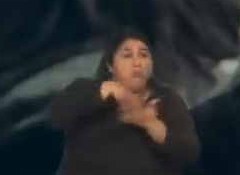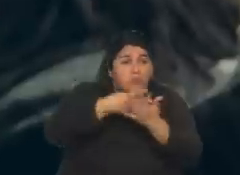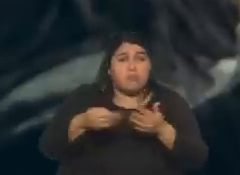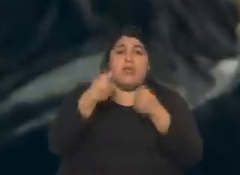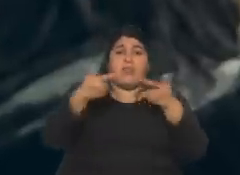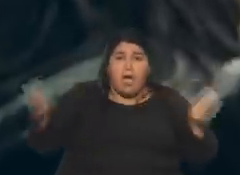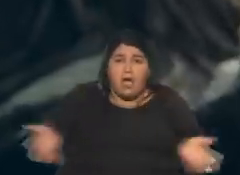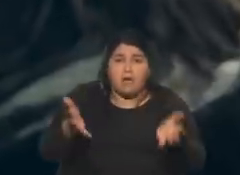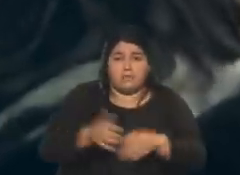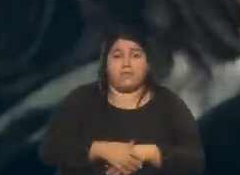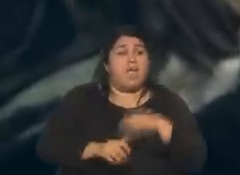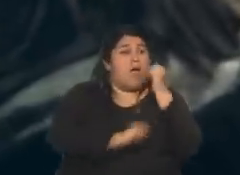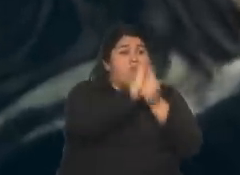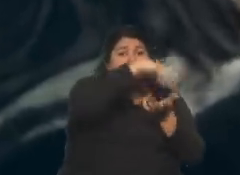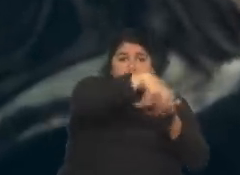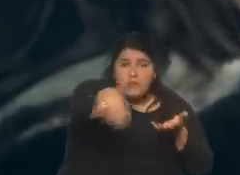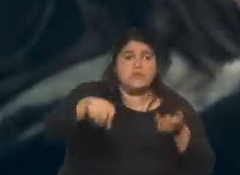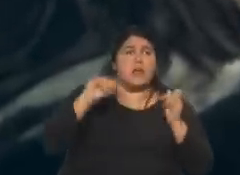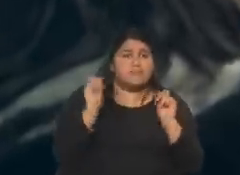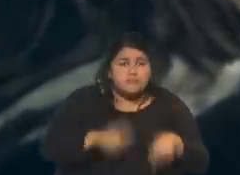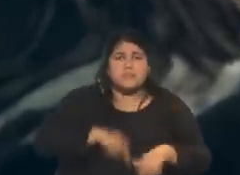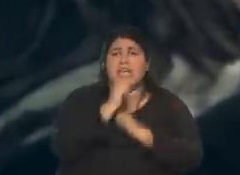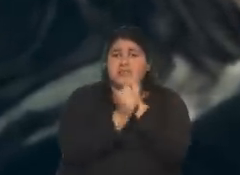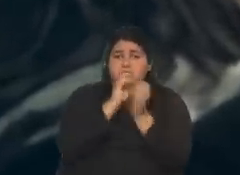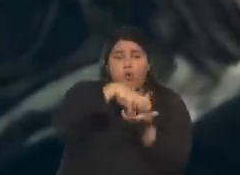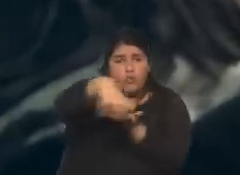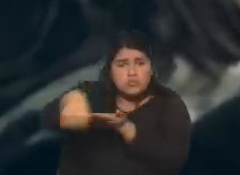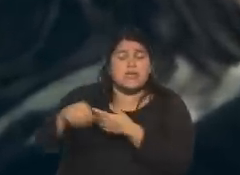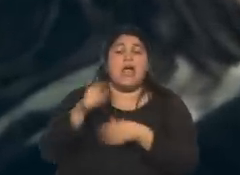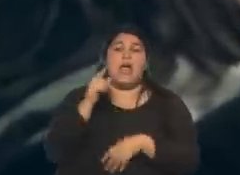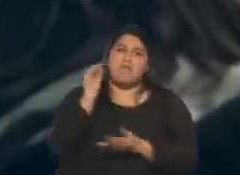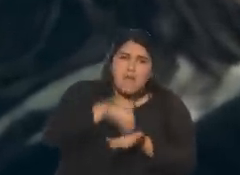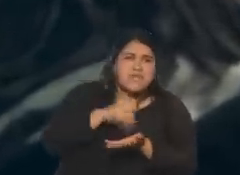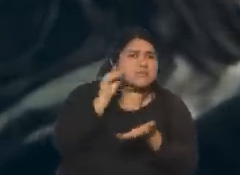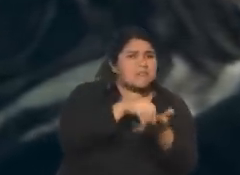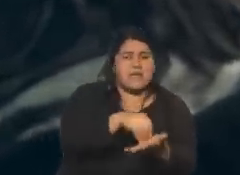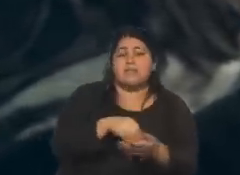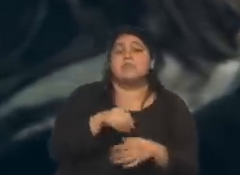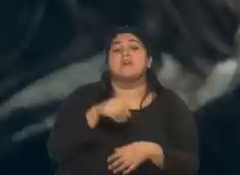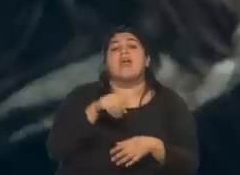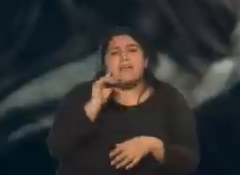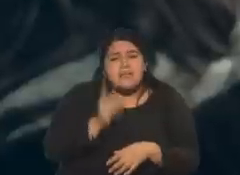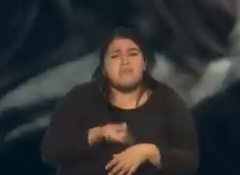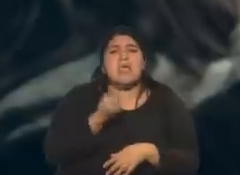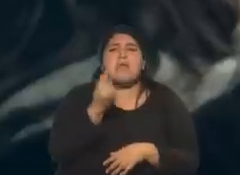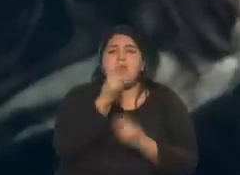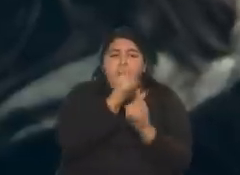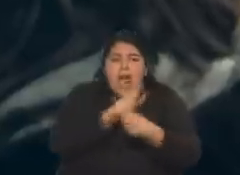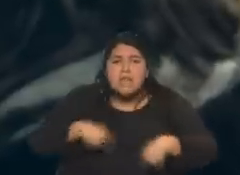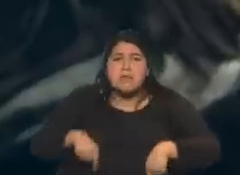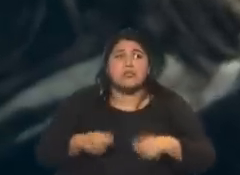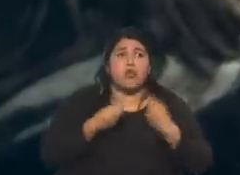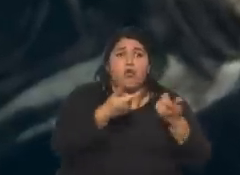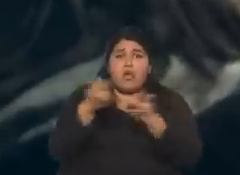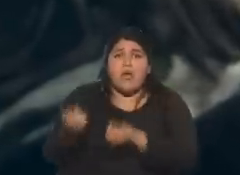promueva. Tiene que haber más fábricas, más industrias y tiene que ser más accesible también el hecho de hacer llegar ese alimento a la gente que realmente